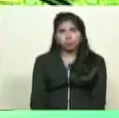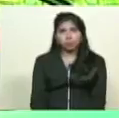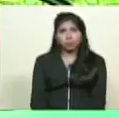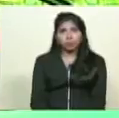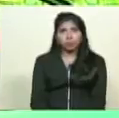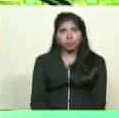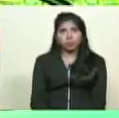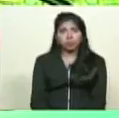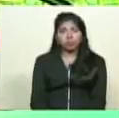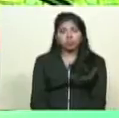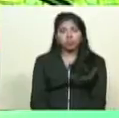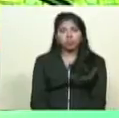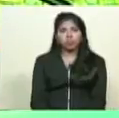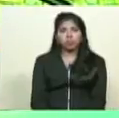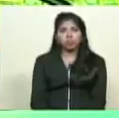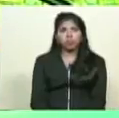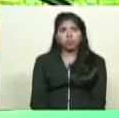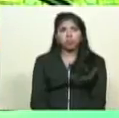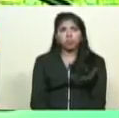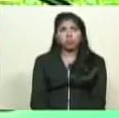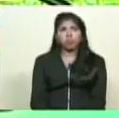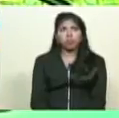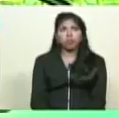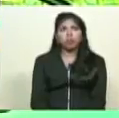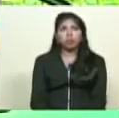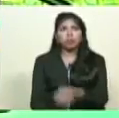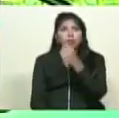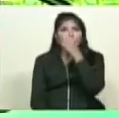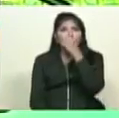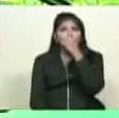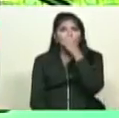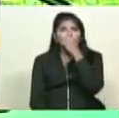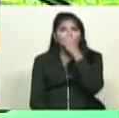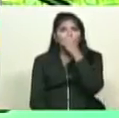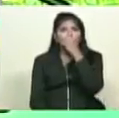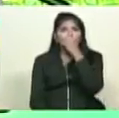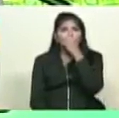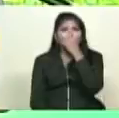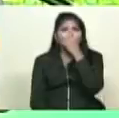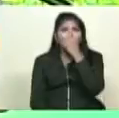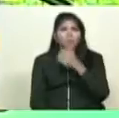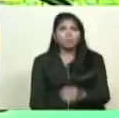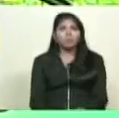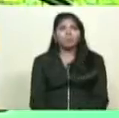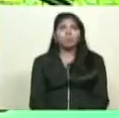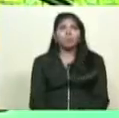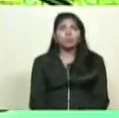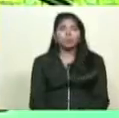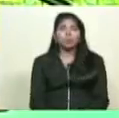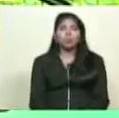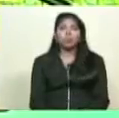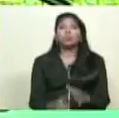colectivo, la dirección de la Central Nacional de Trabajadores Socialistas, las federaciones,